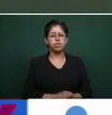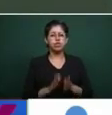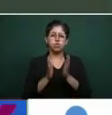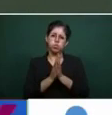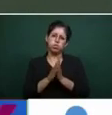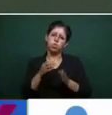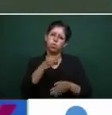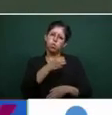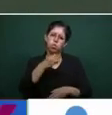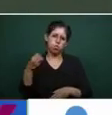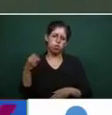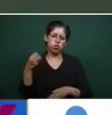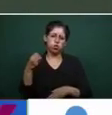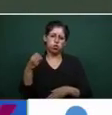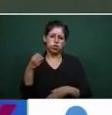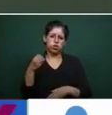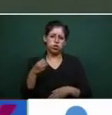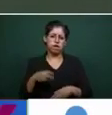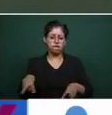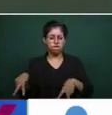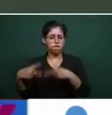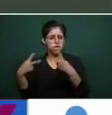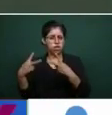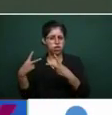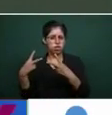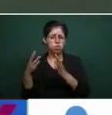controlar la venta